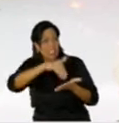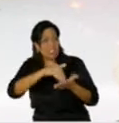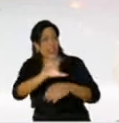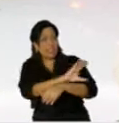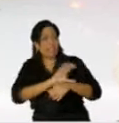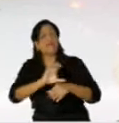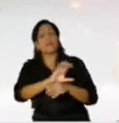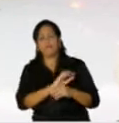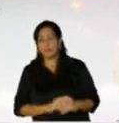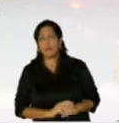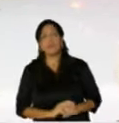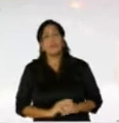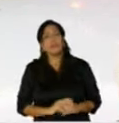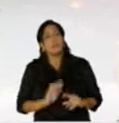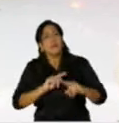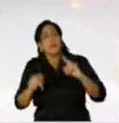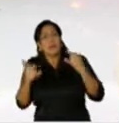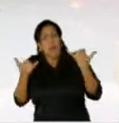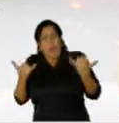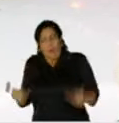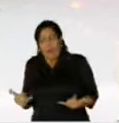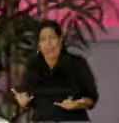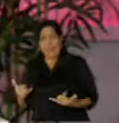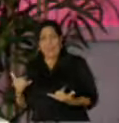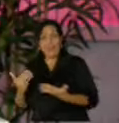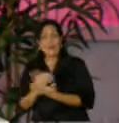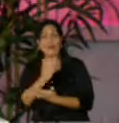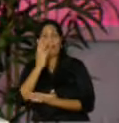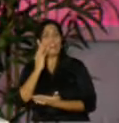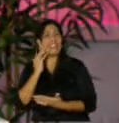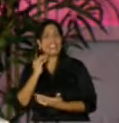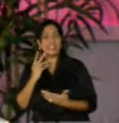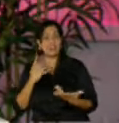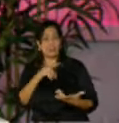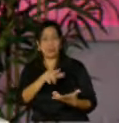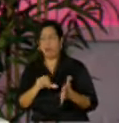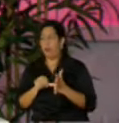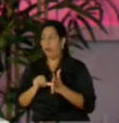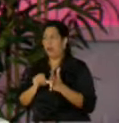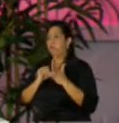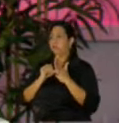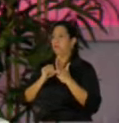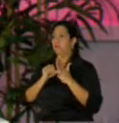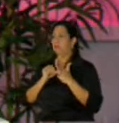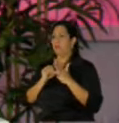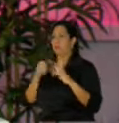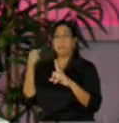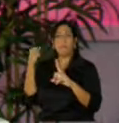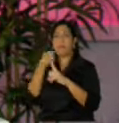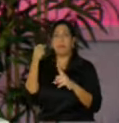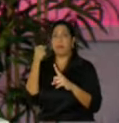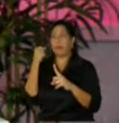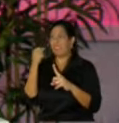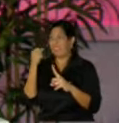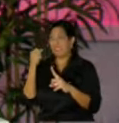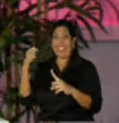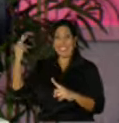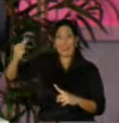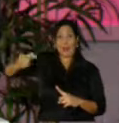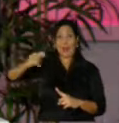del Caribe. ¿Qué representa vivir esta experiencia? Porque yo imagino que les marca la vida, porque esto es un momento histórico a nivel de salud,